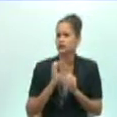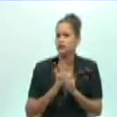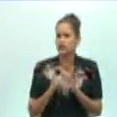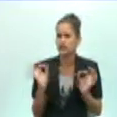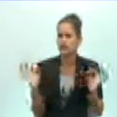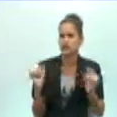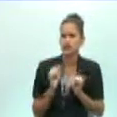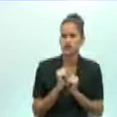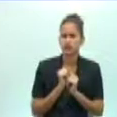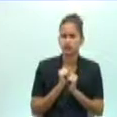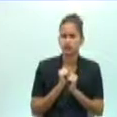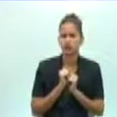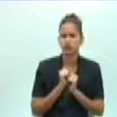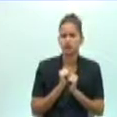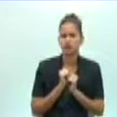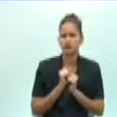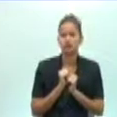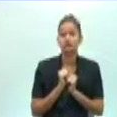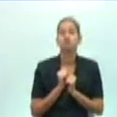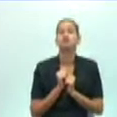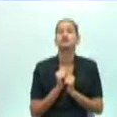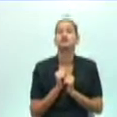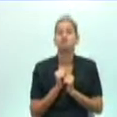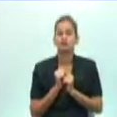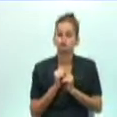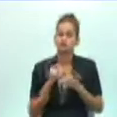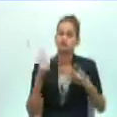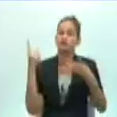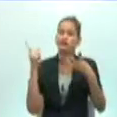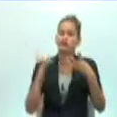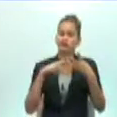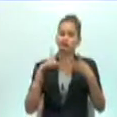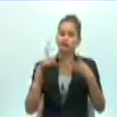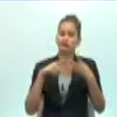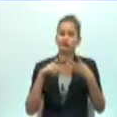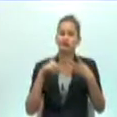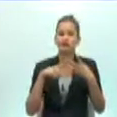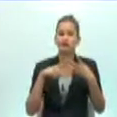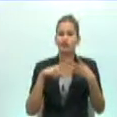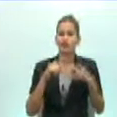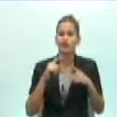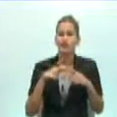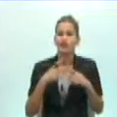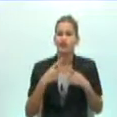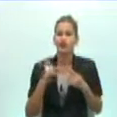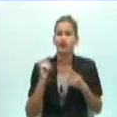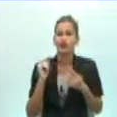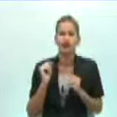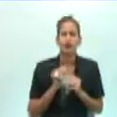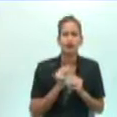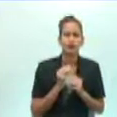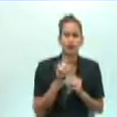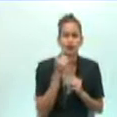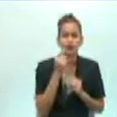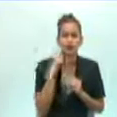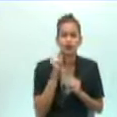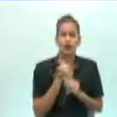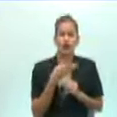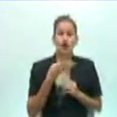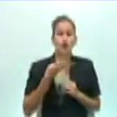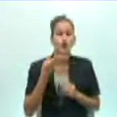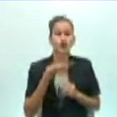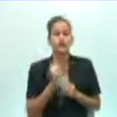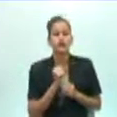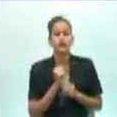sencilla. Por supuesto, es un texto narrativo. Entre ellos podemos encontrar los